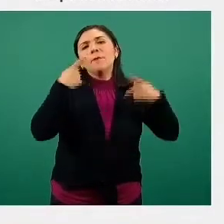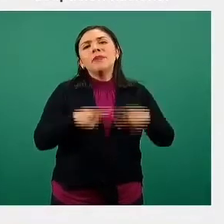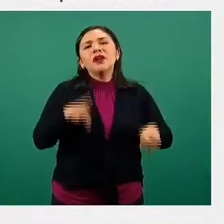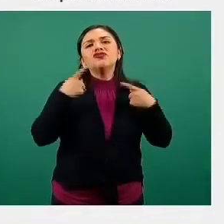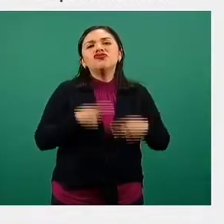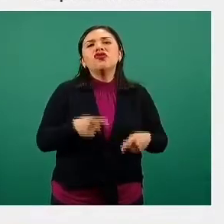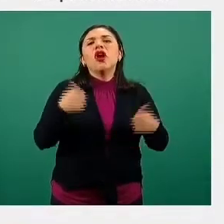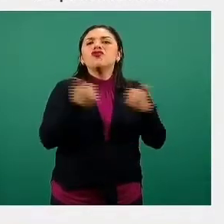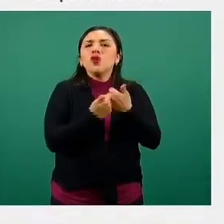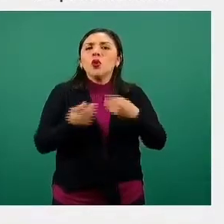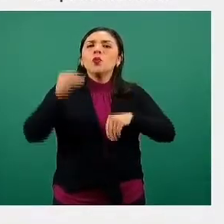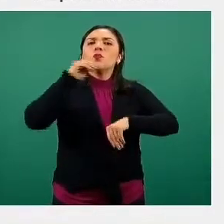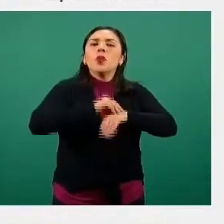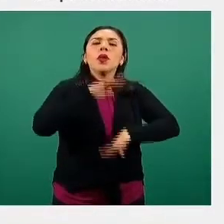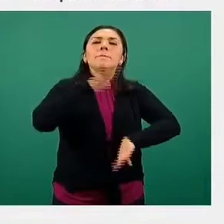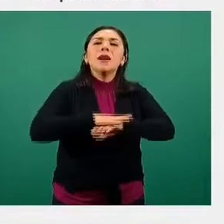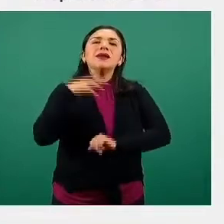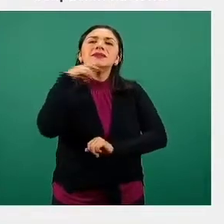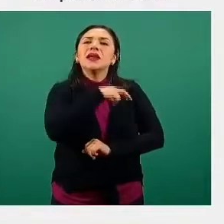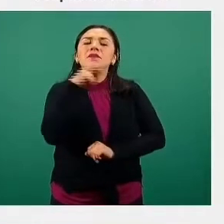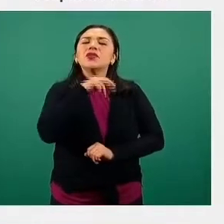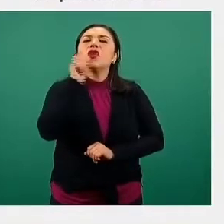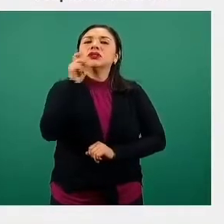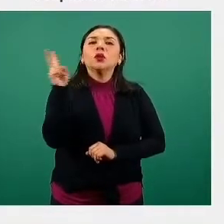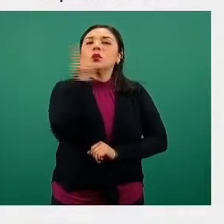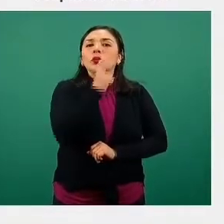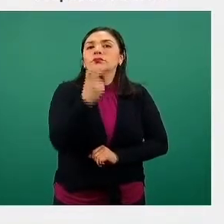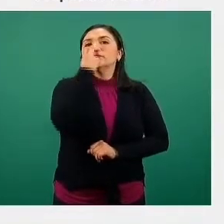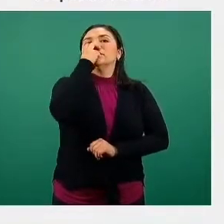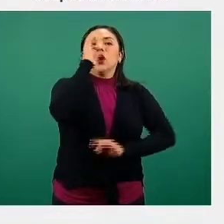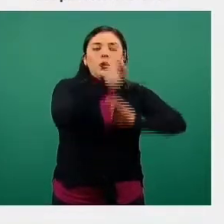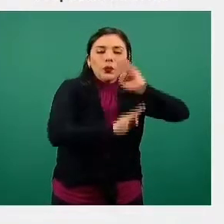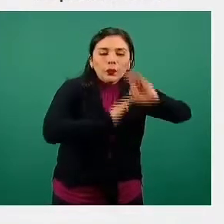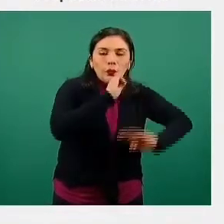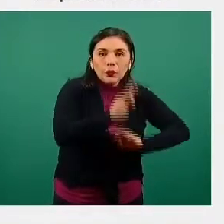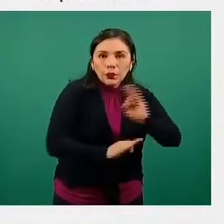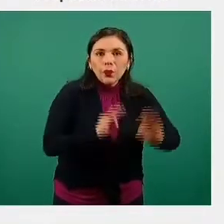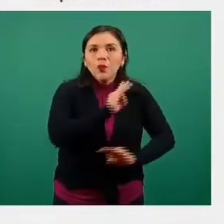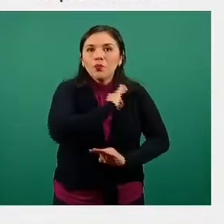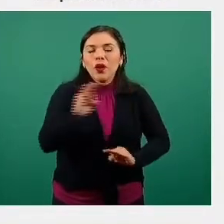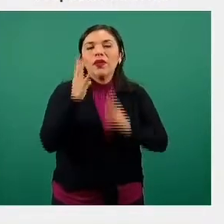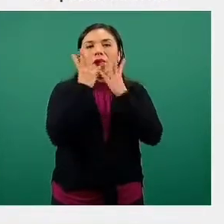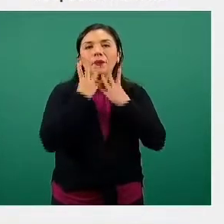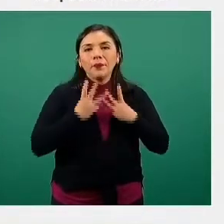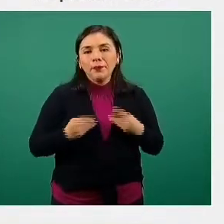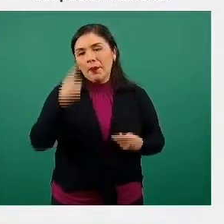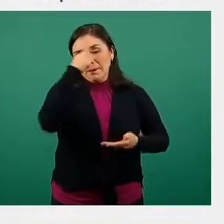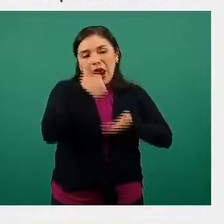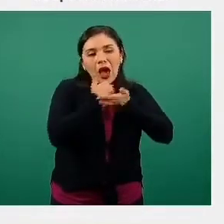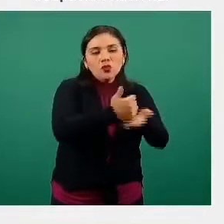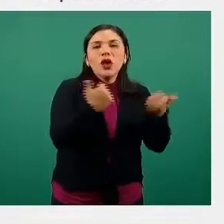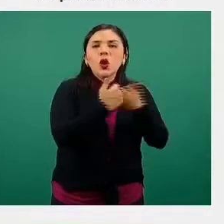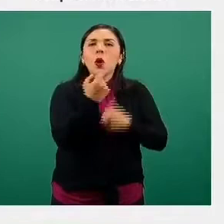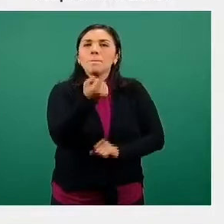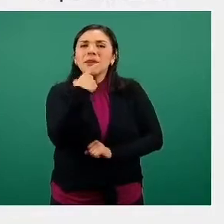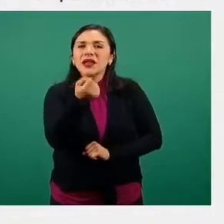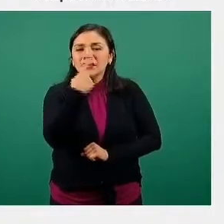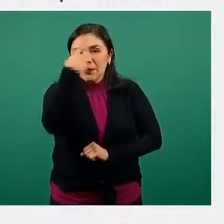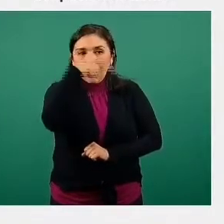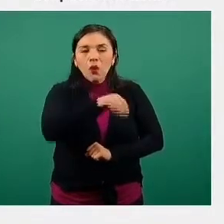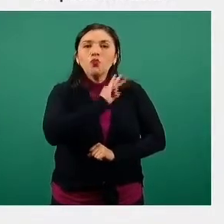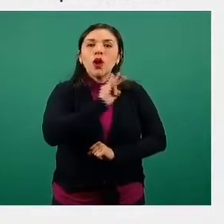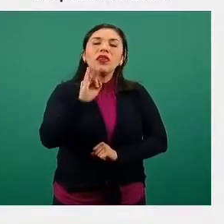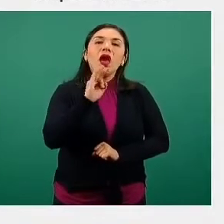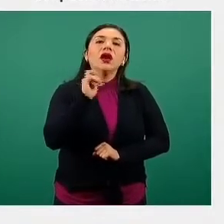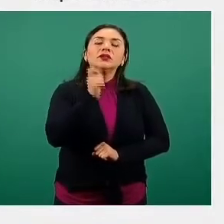la implementación rápida de lo que es la oxigenoterapia y algún medicamento que pudiera contribuir a